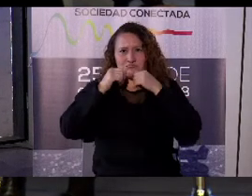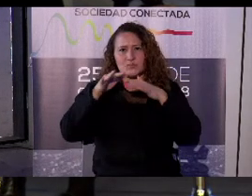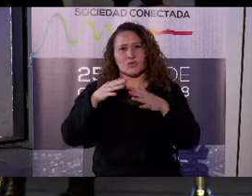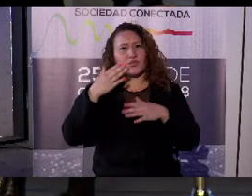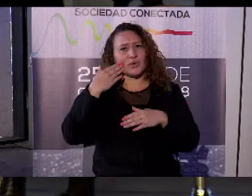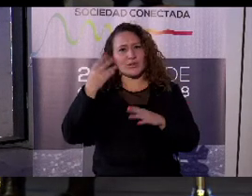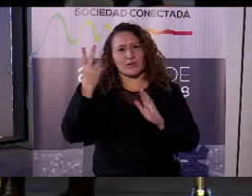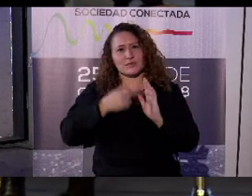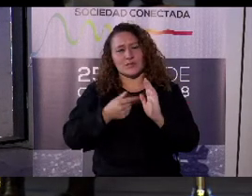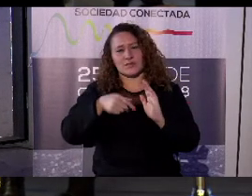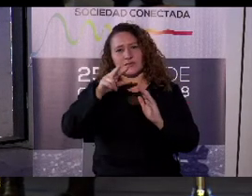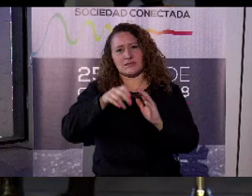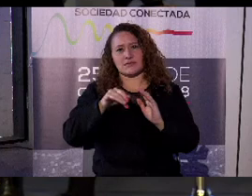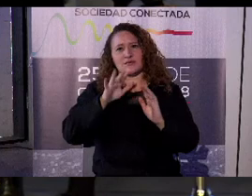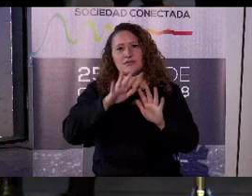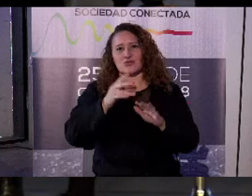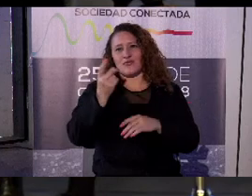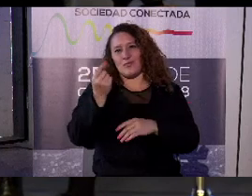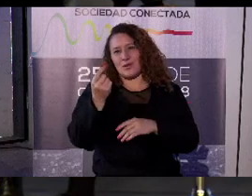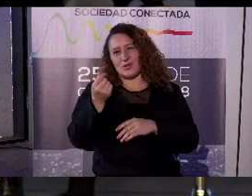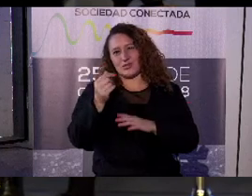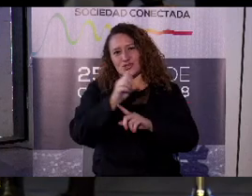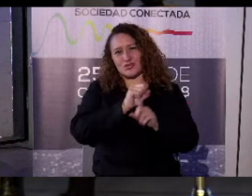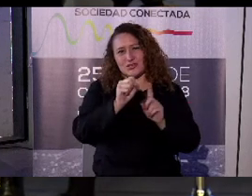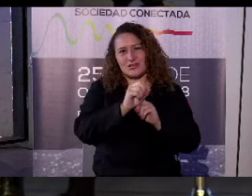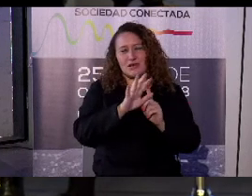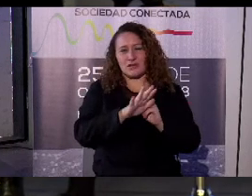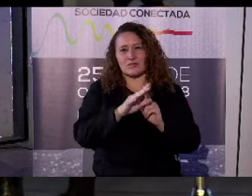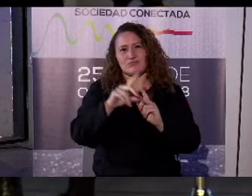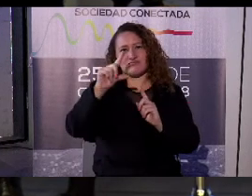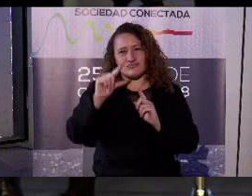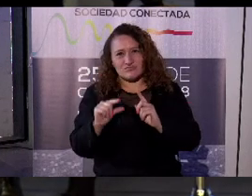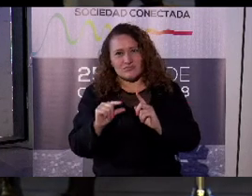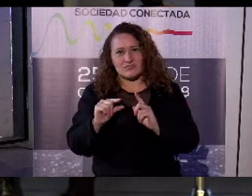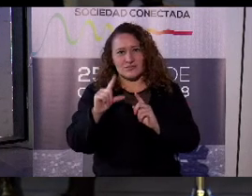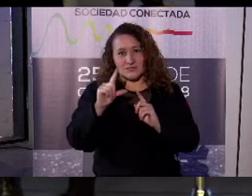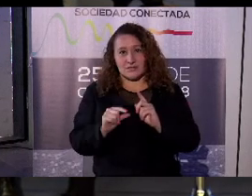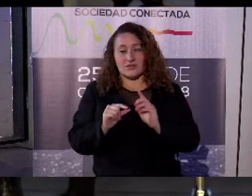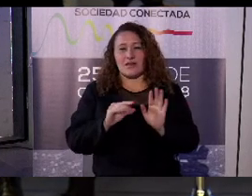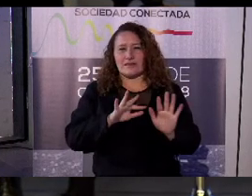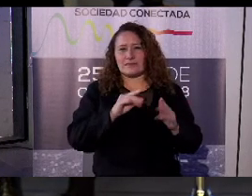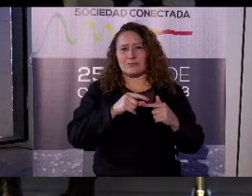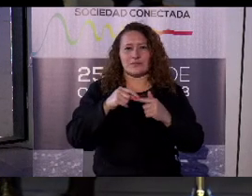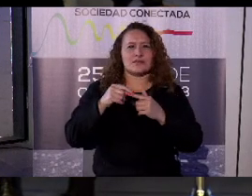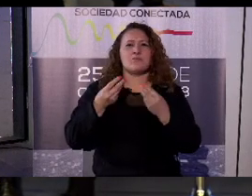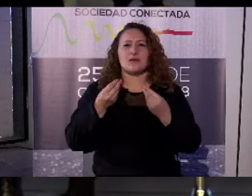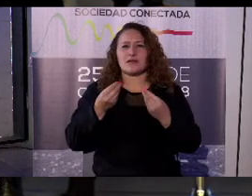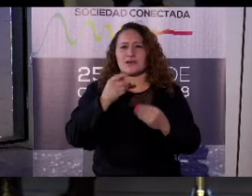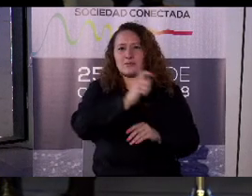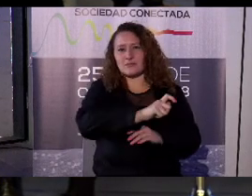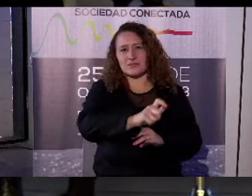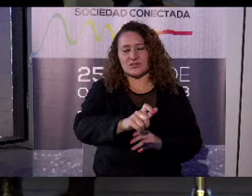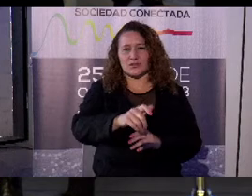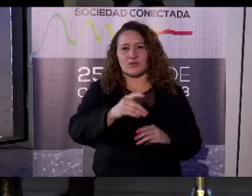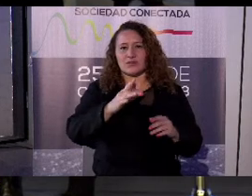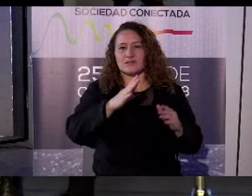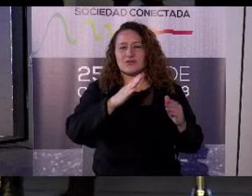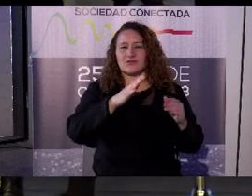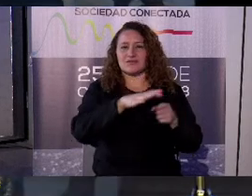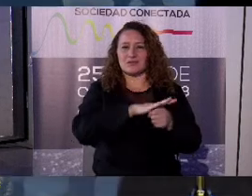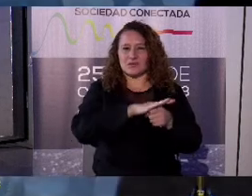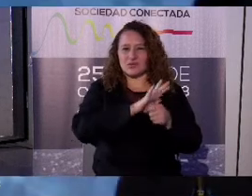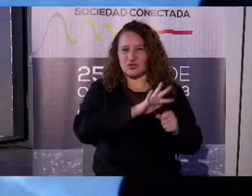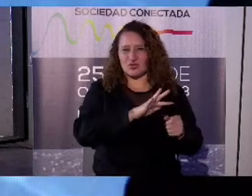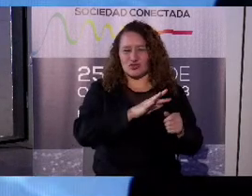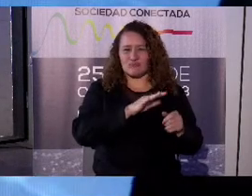2017 tarifas sociales que son eh tarifas reducidas del techo tarifario para las personas que tienen transferencias monetarias condicionadas en